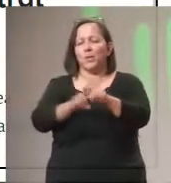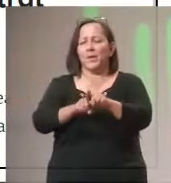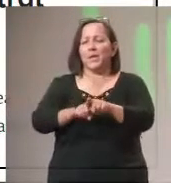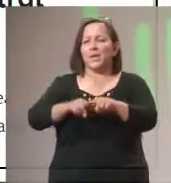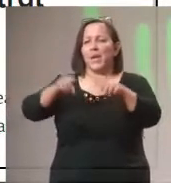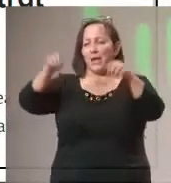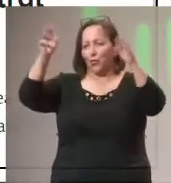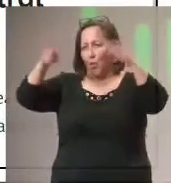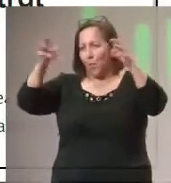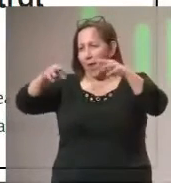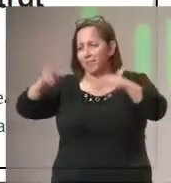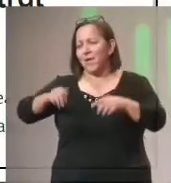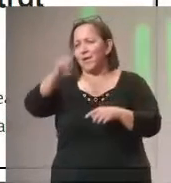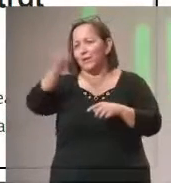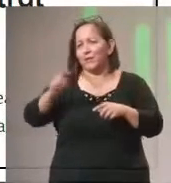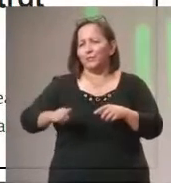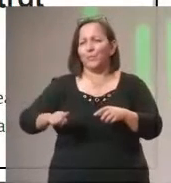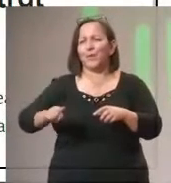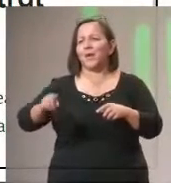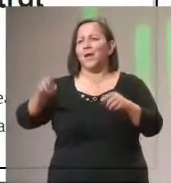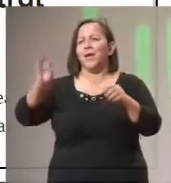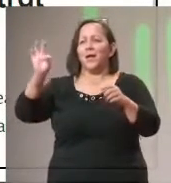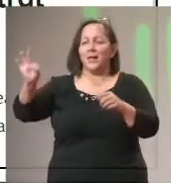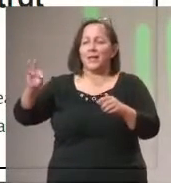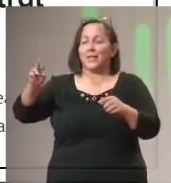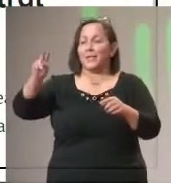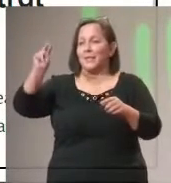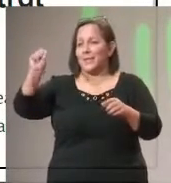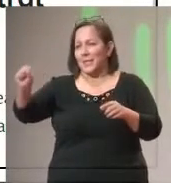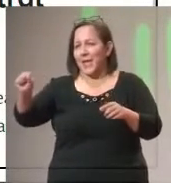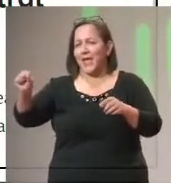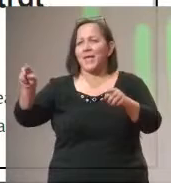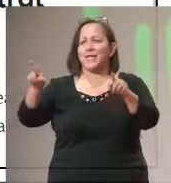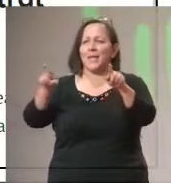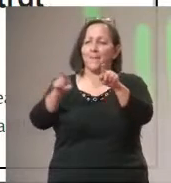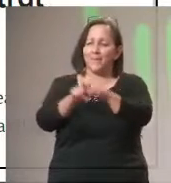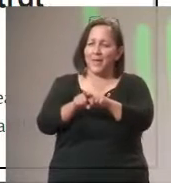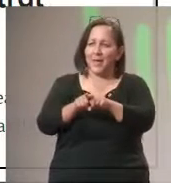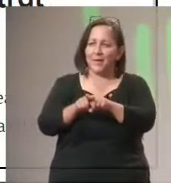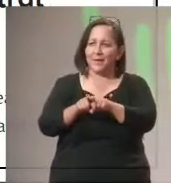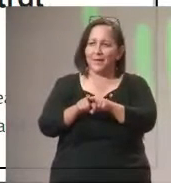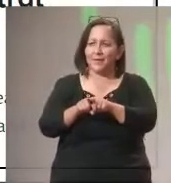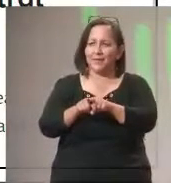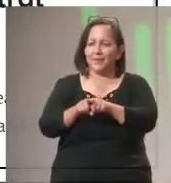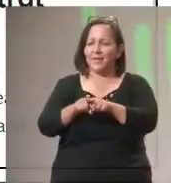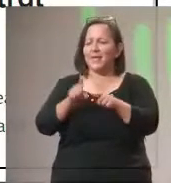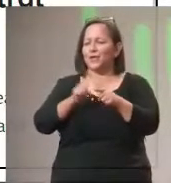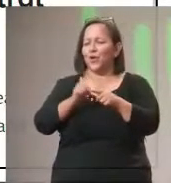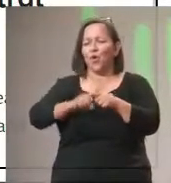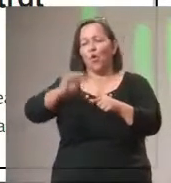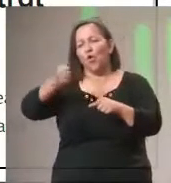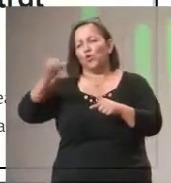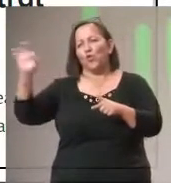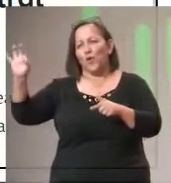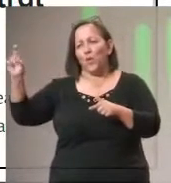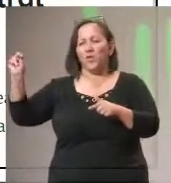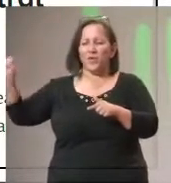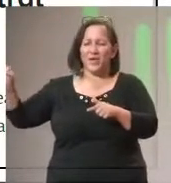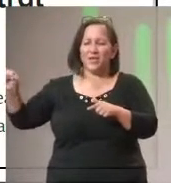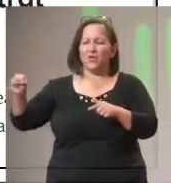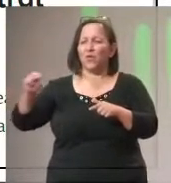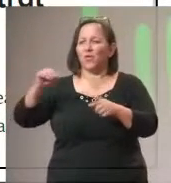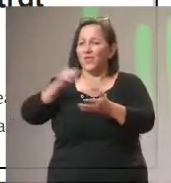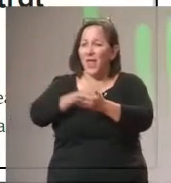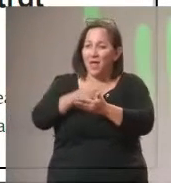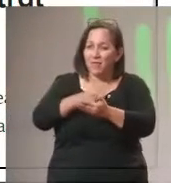Nate, en el 2019 José Vilches lo hablaba, un fenómeno del Niño débil que produjo más estragos que un fenómeno del Niño